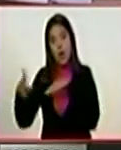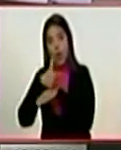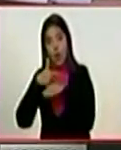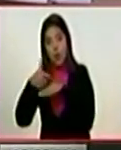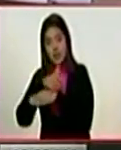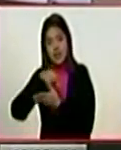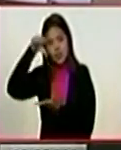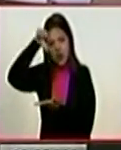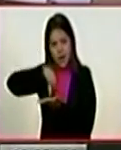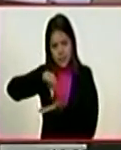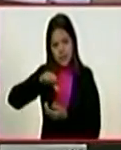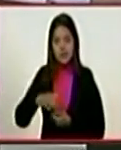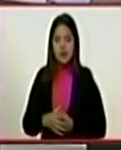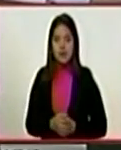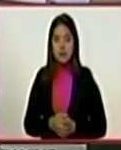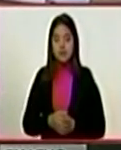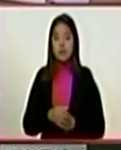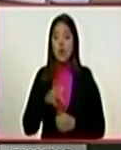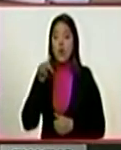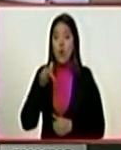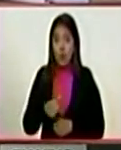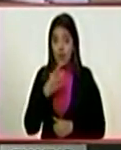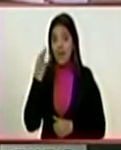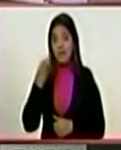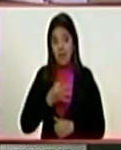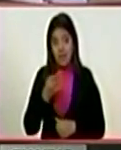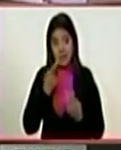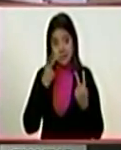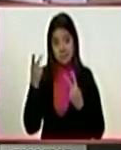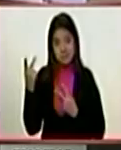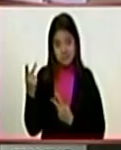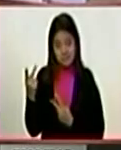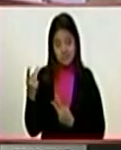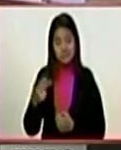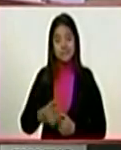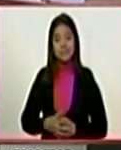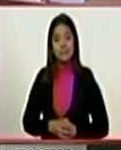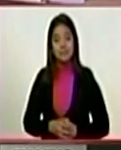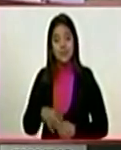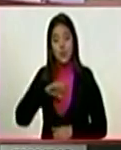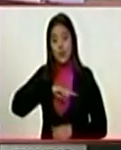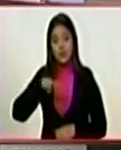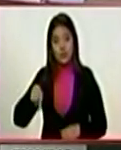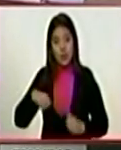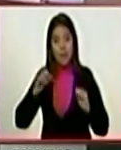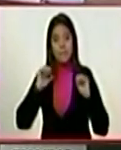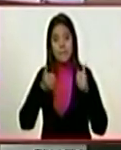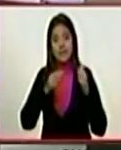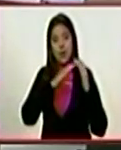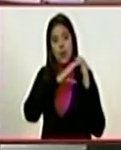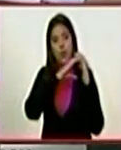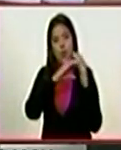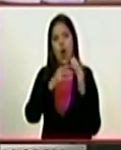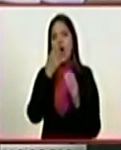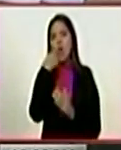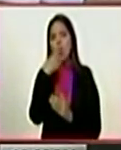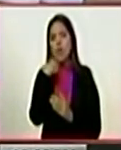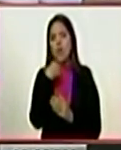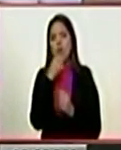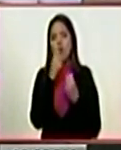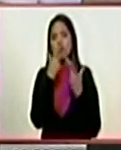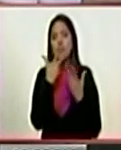se han venido haciendo, hoy ya es una realidad. Estamos activando la ruta de Metrobús